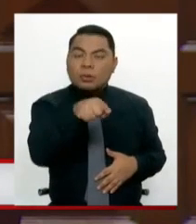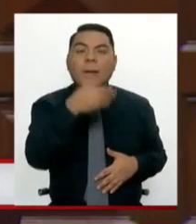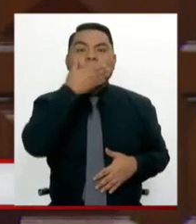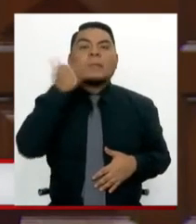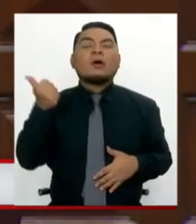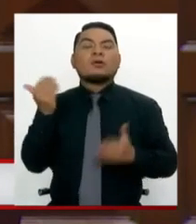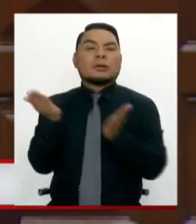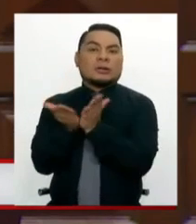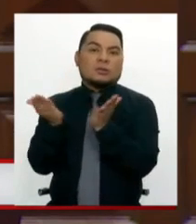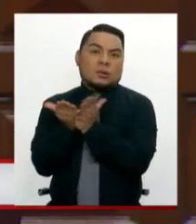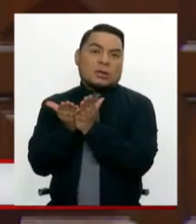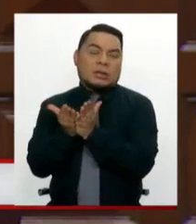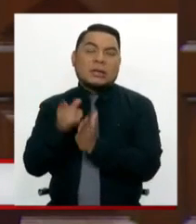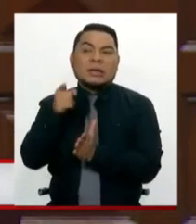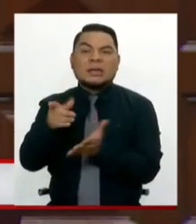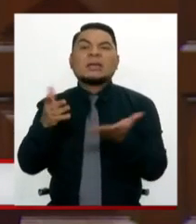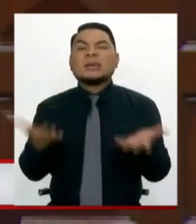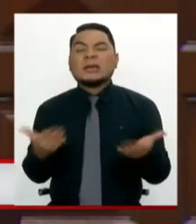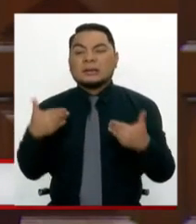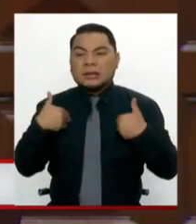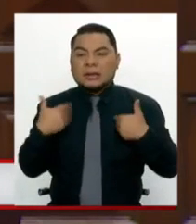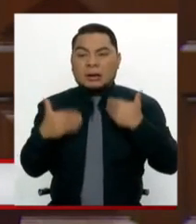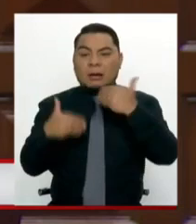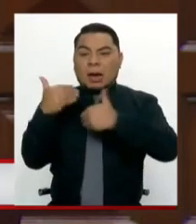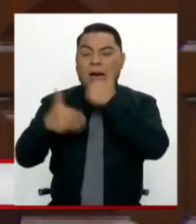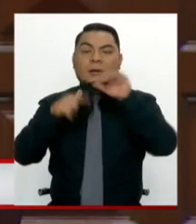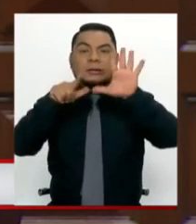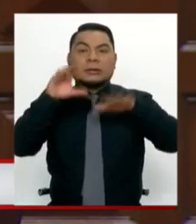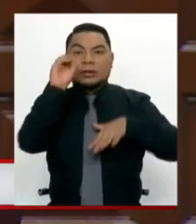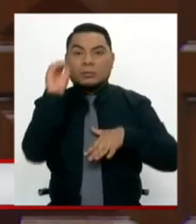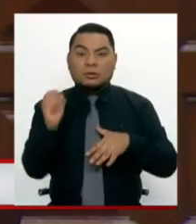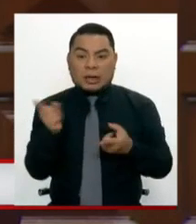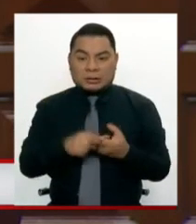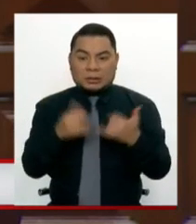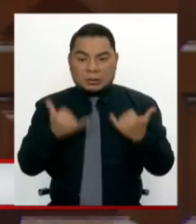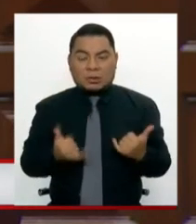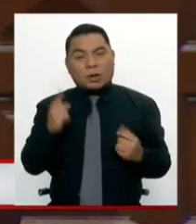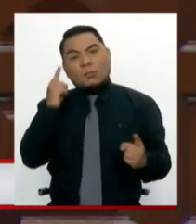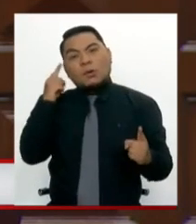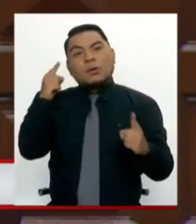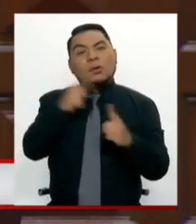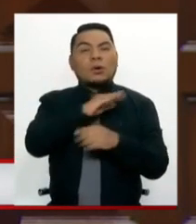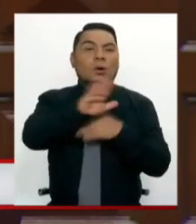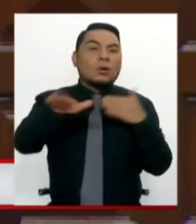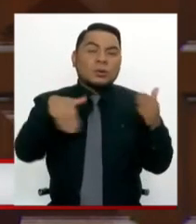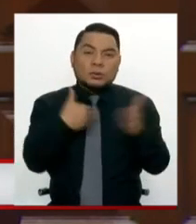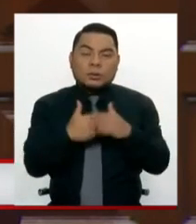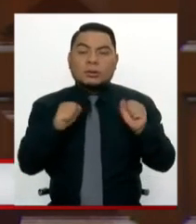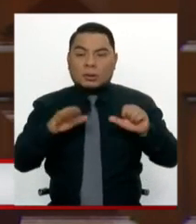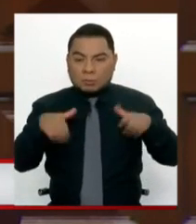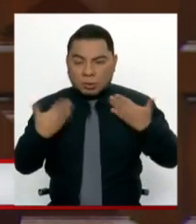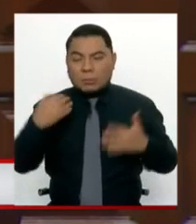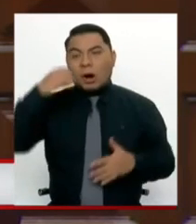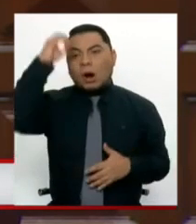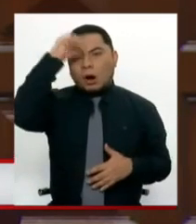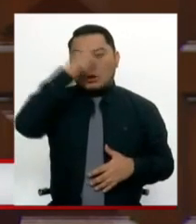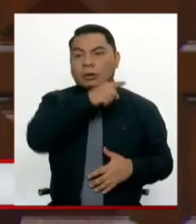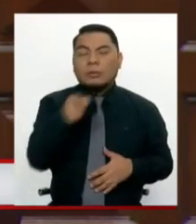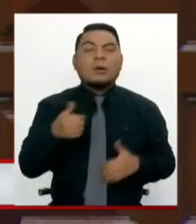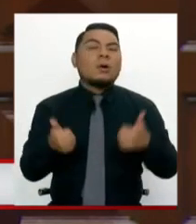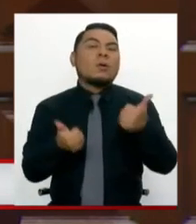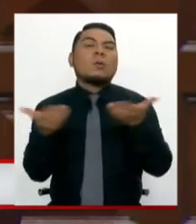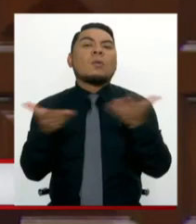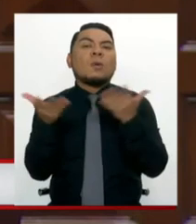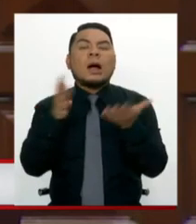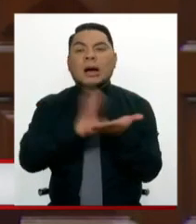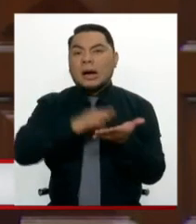Escuela, la cual tiene un avance de 70% a la fecha, con el objetivo de que todos podamos opinar sobre cuáles son